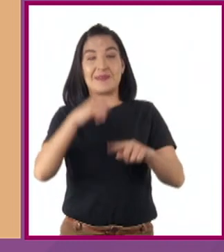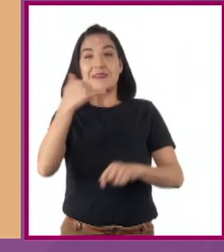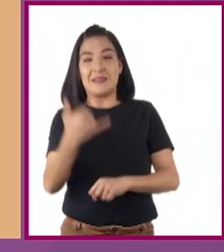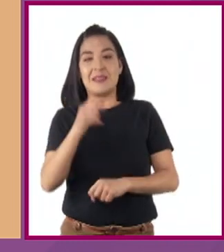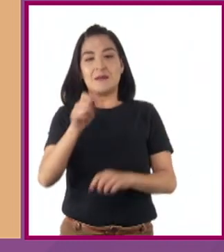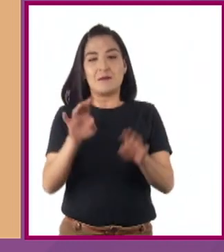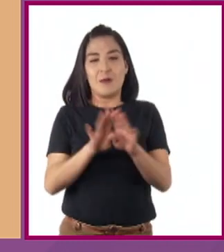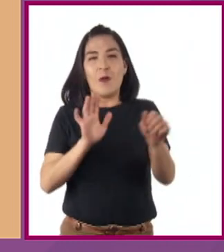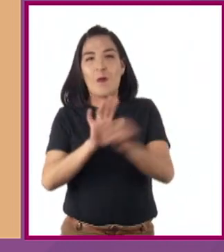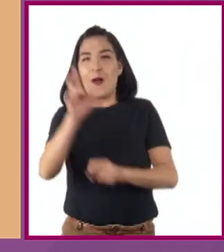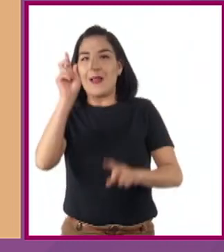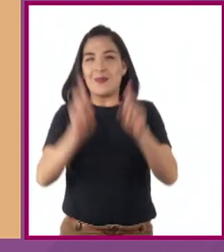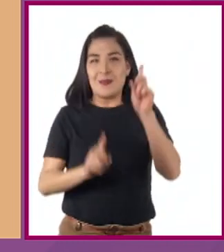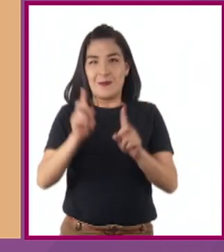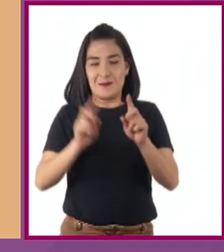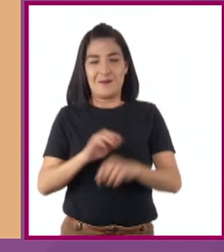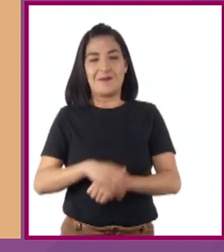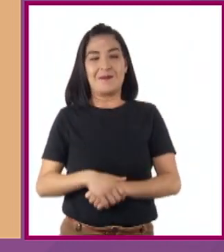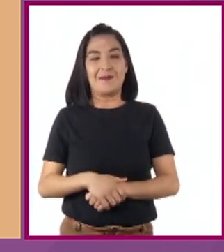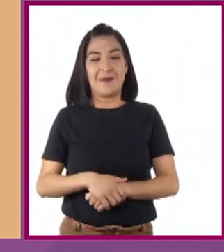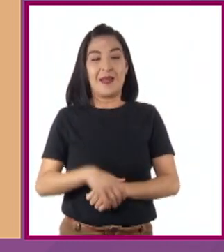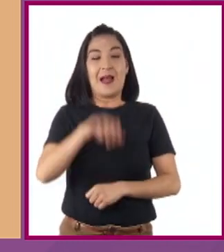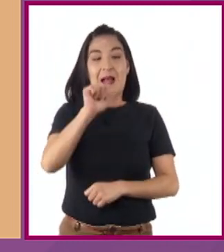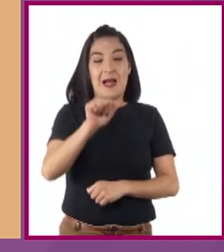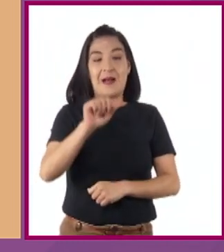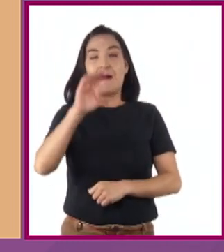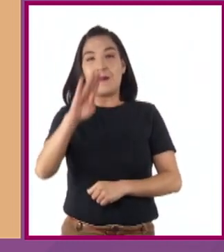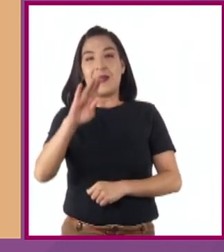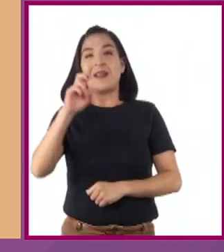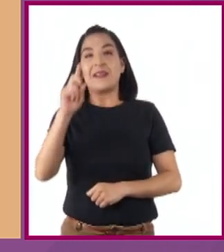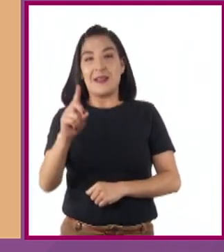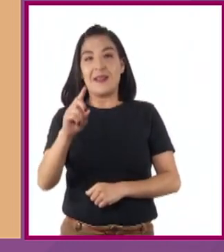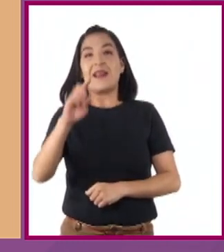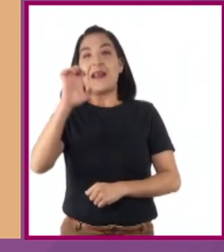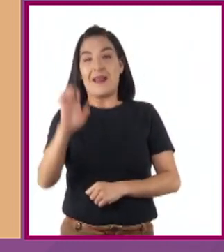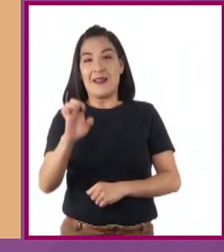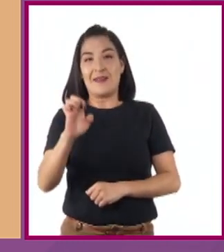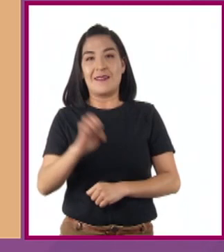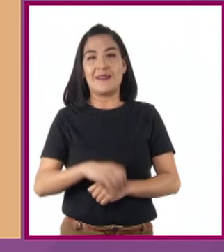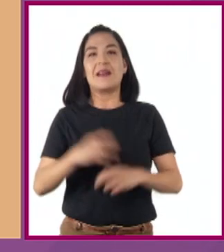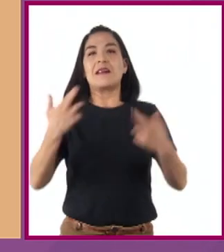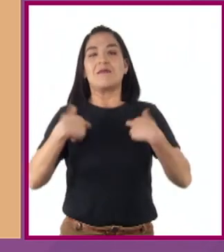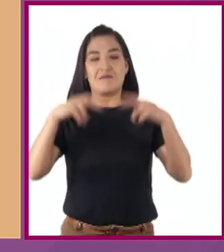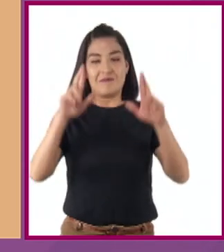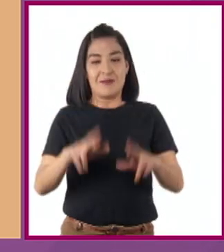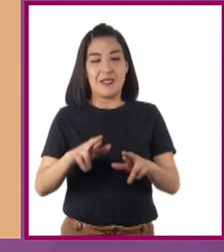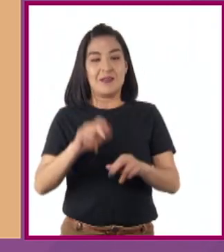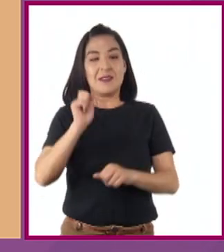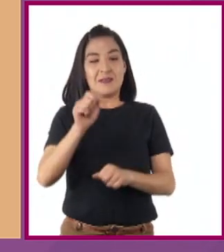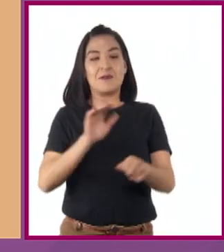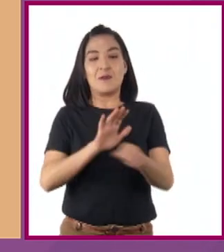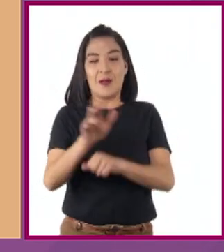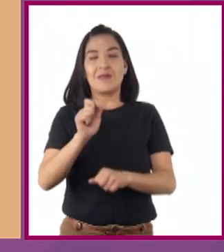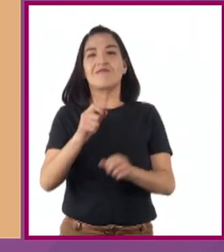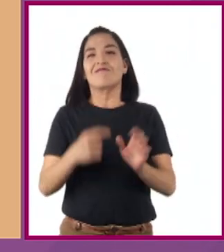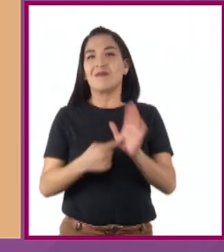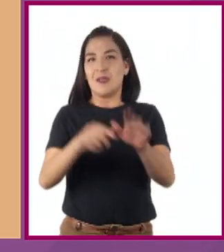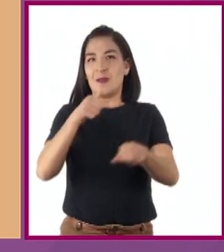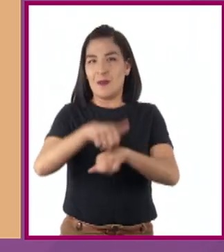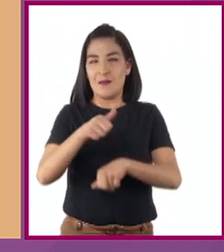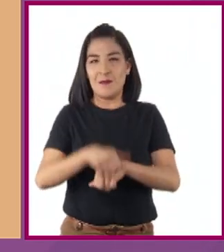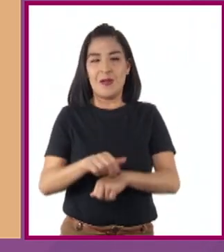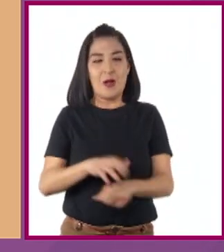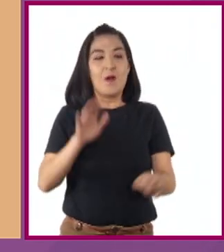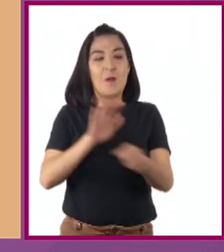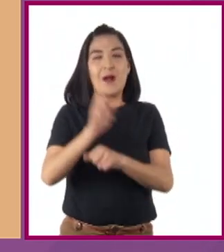las incógnitas. Y A, B, D y E representan sus coeficientes, los